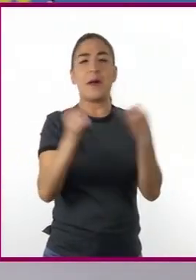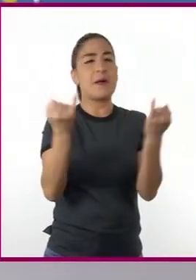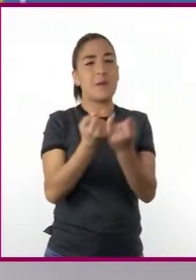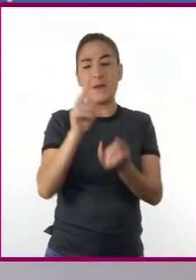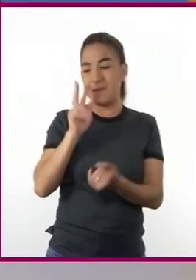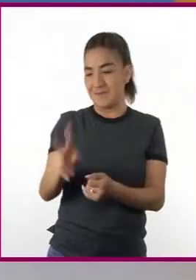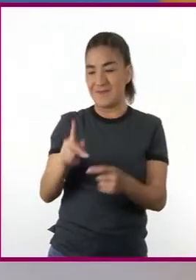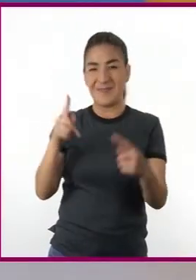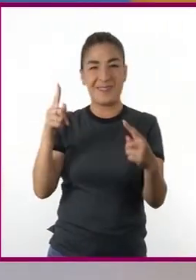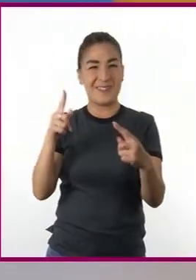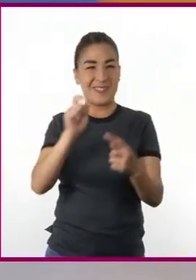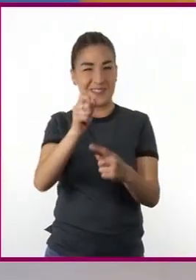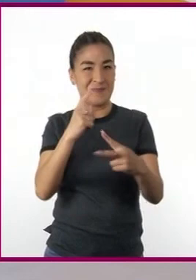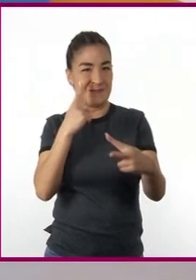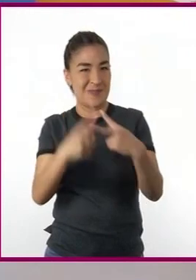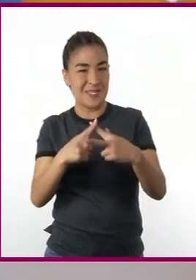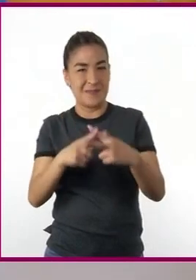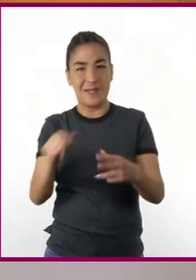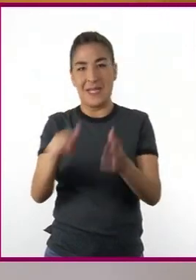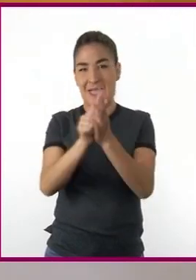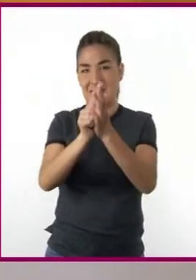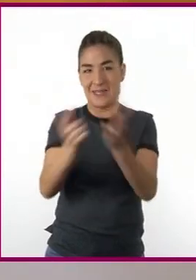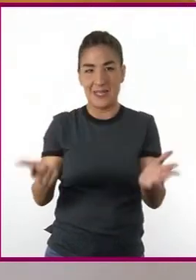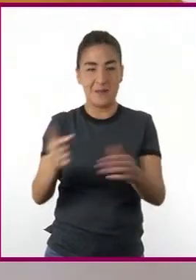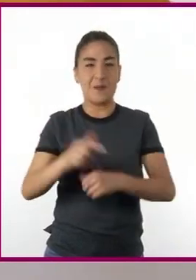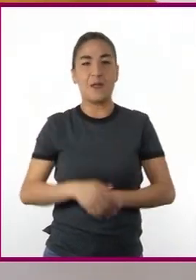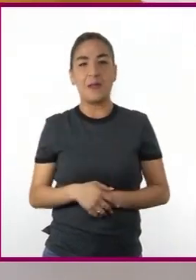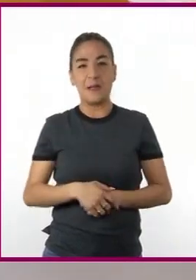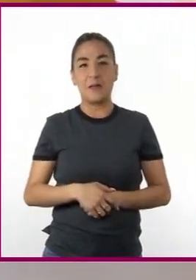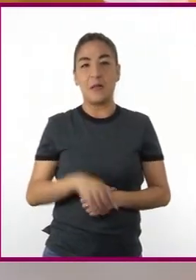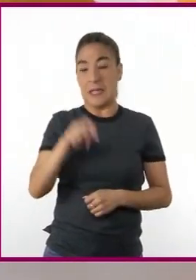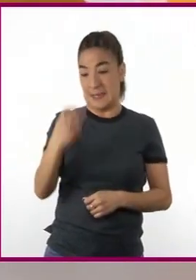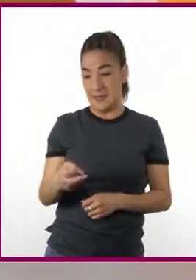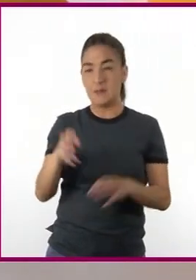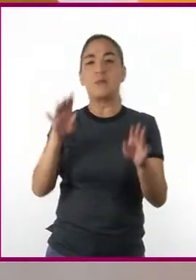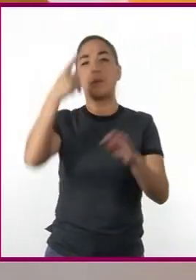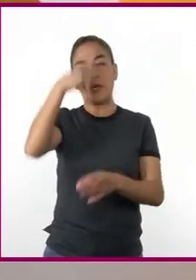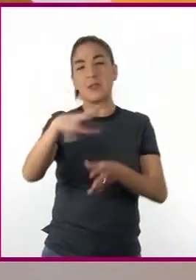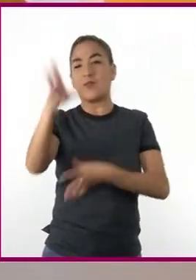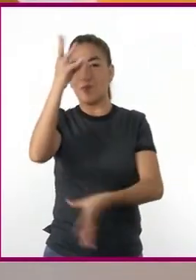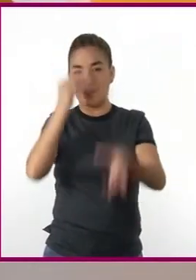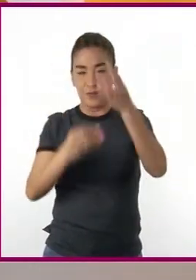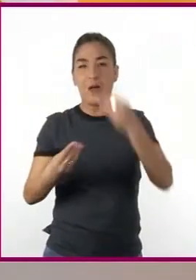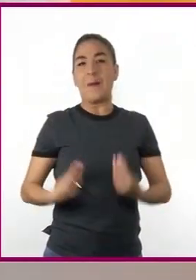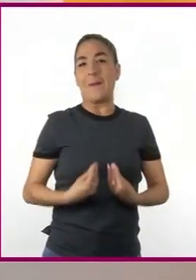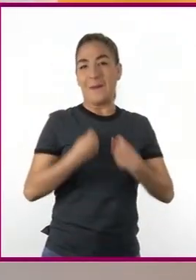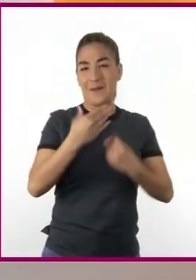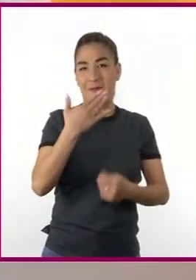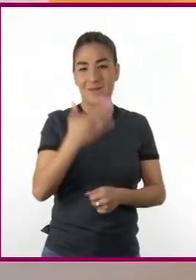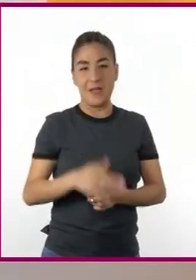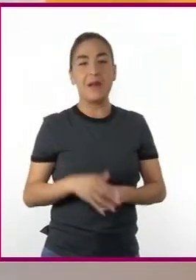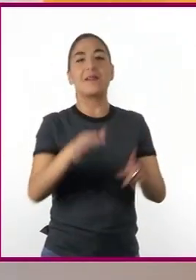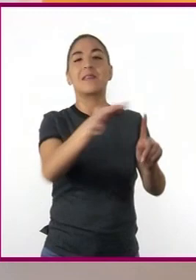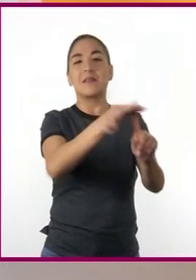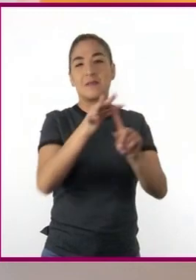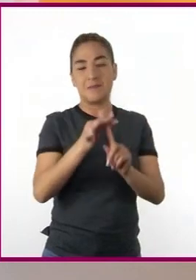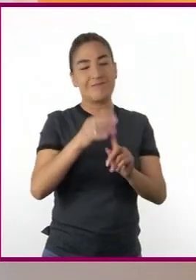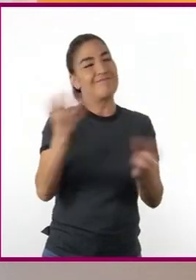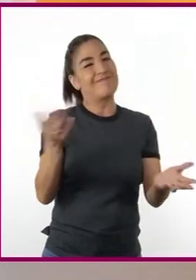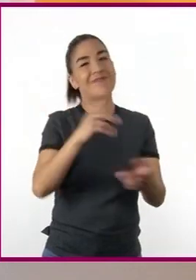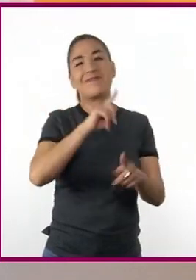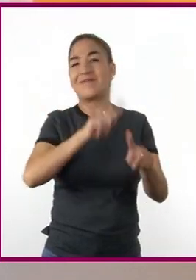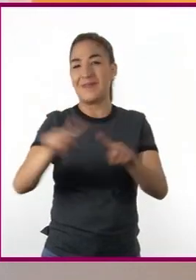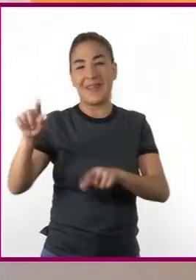Las matemáticas requieren estudio, pero forman parte de nuestra vida, ya que las encontramos en todos